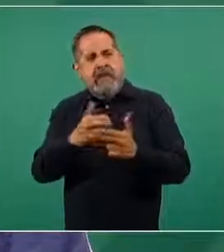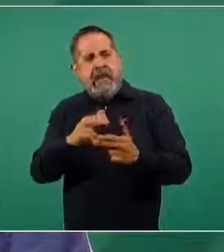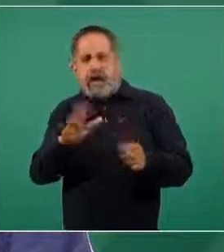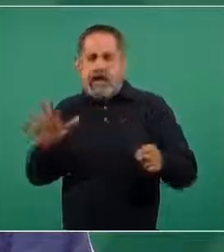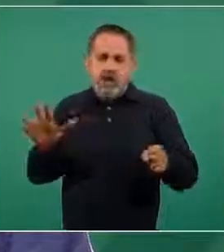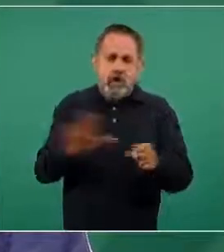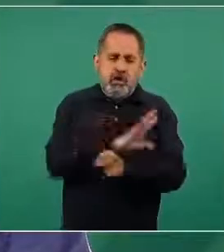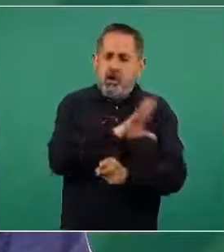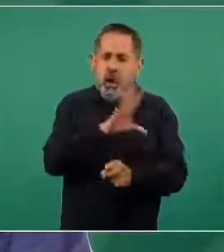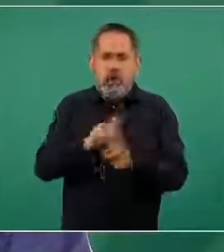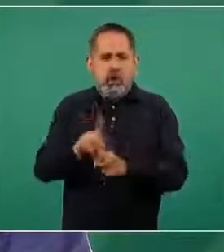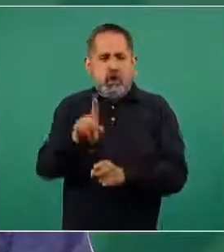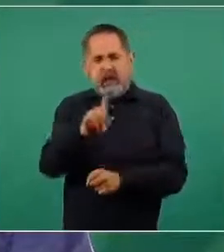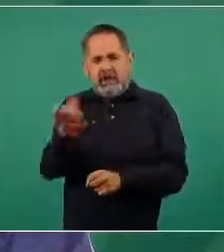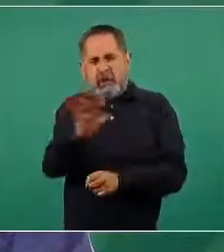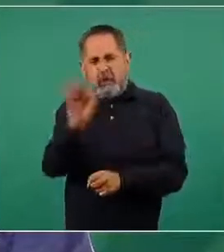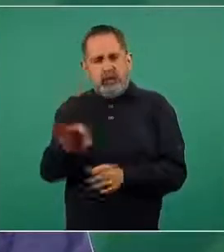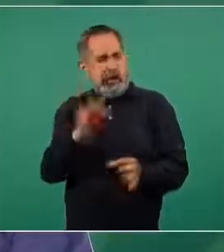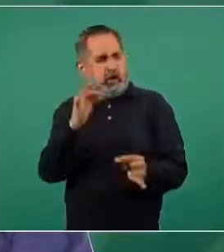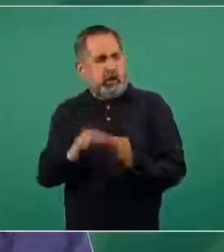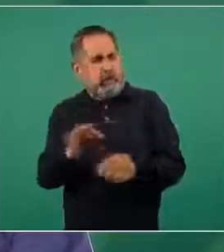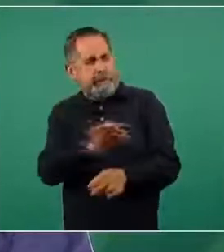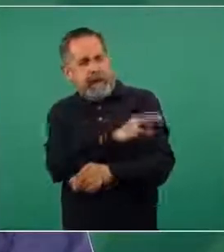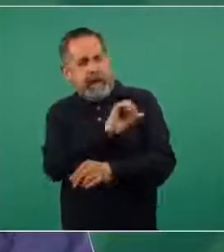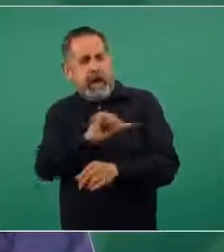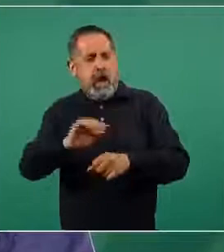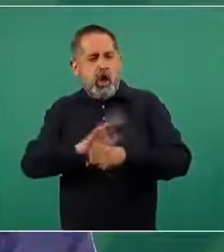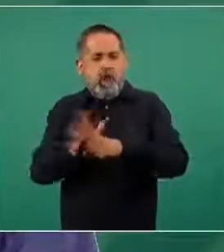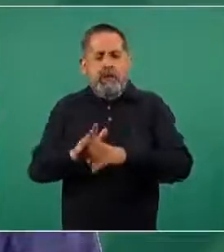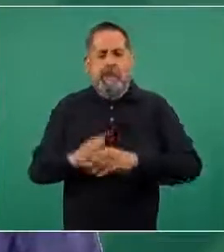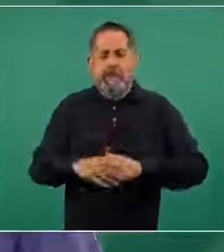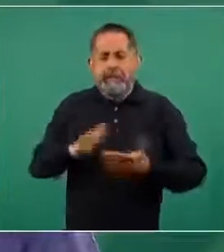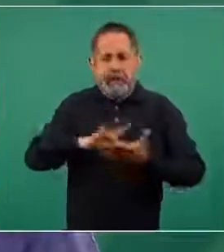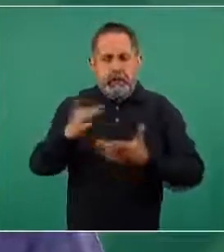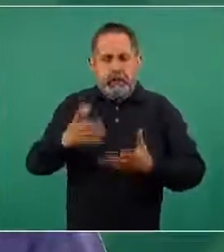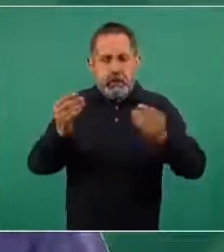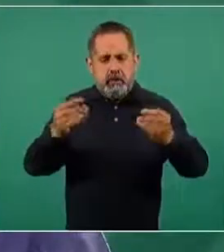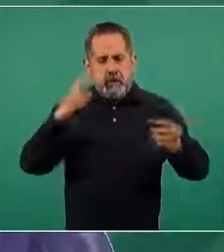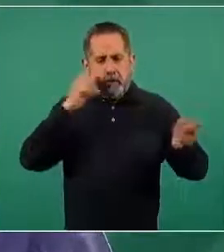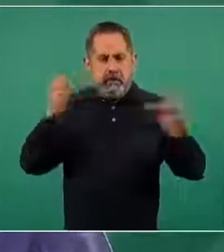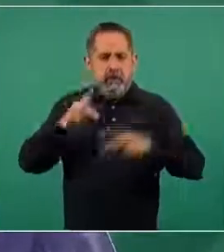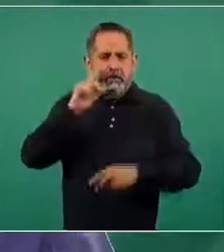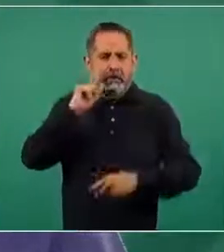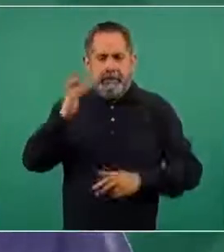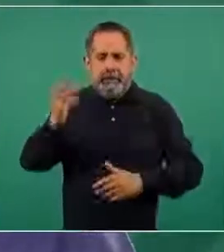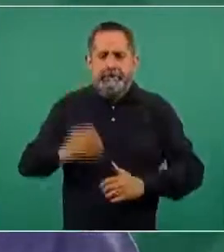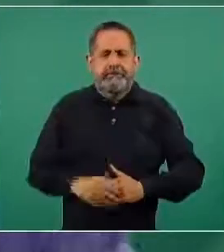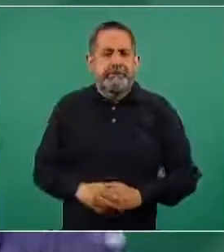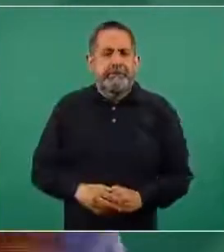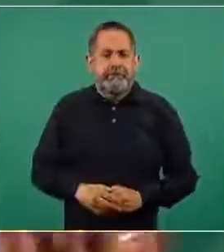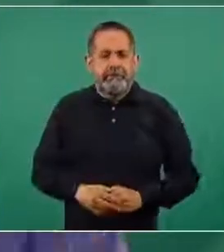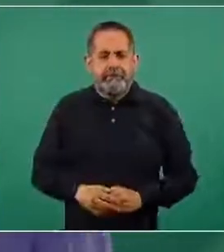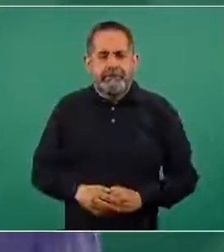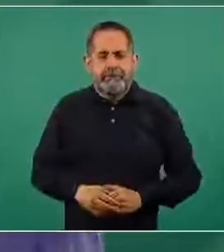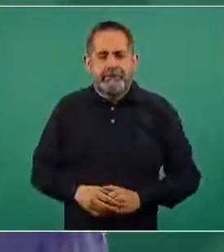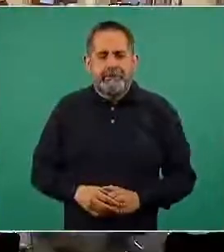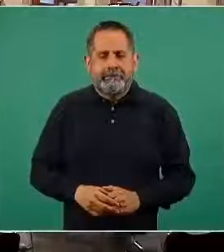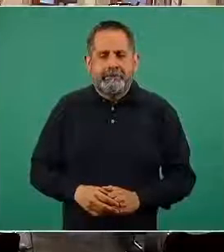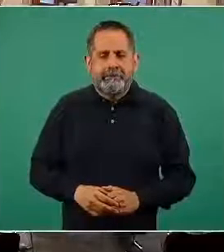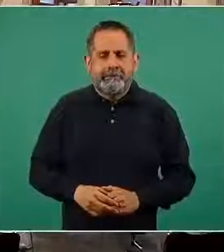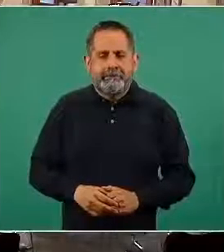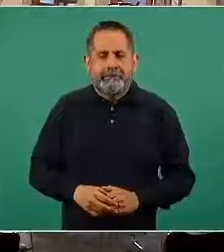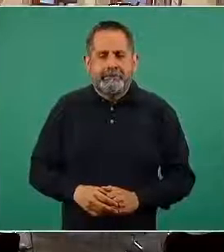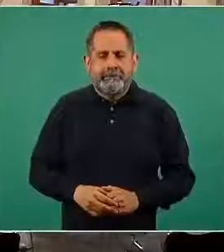población cubierta, protegida con la vacuna contra el COVID-19. Muchas gracias, nos vemos mañana. Ya no dio tiempo, pero...